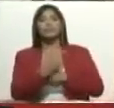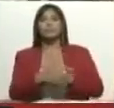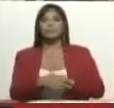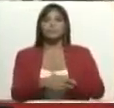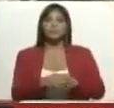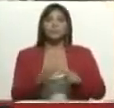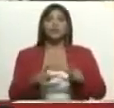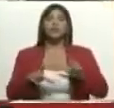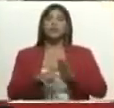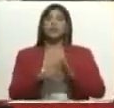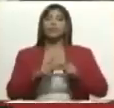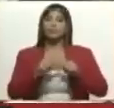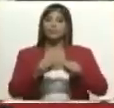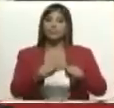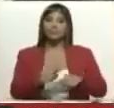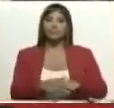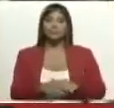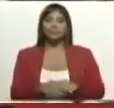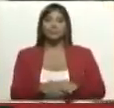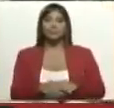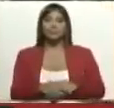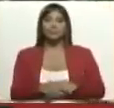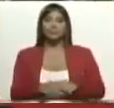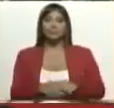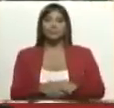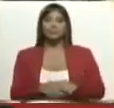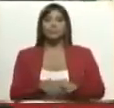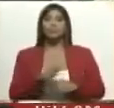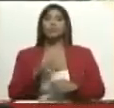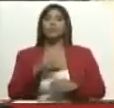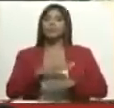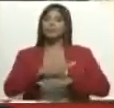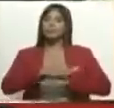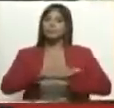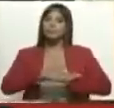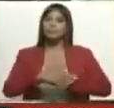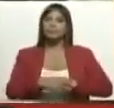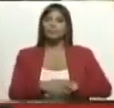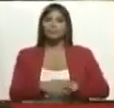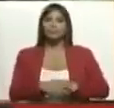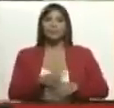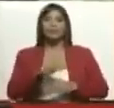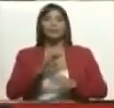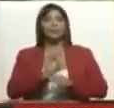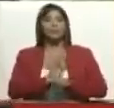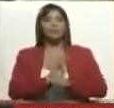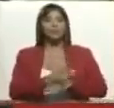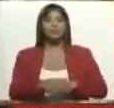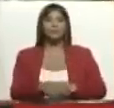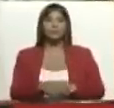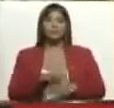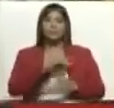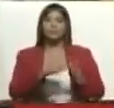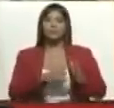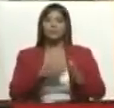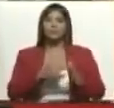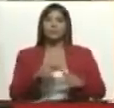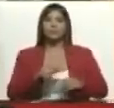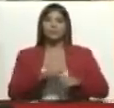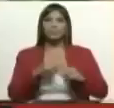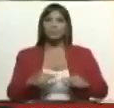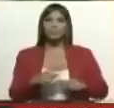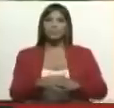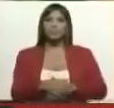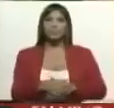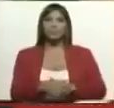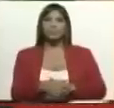con lealtad y con disciplina. Así se cuida a nuestra Fuerza Armada